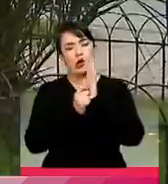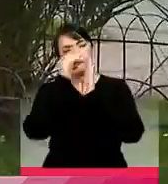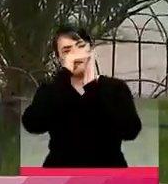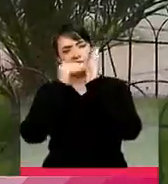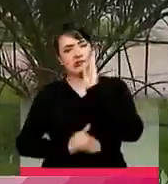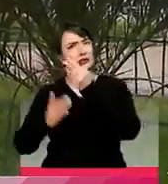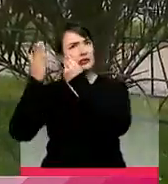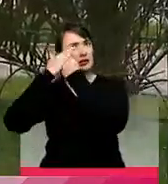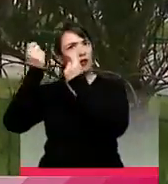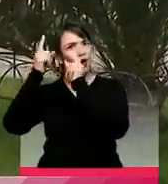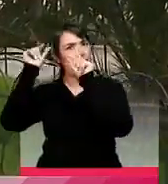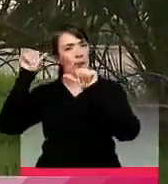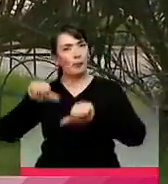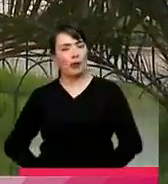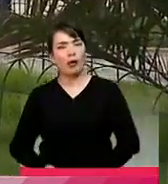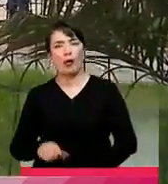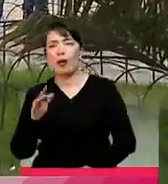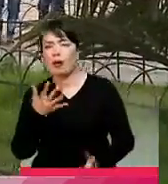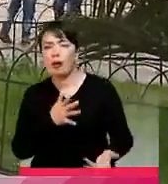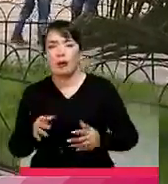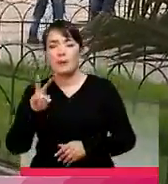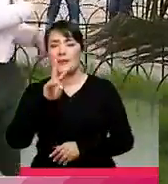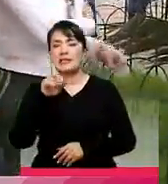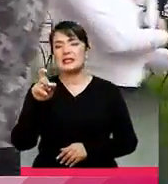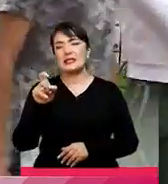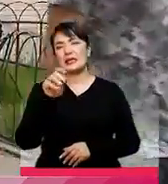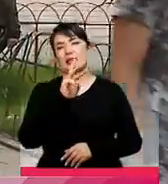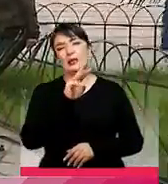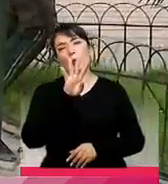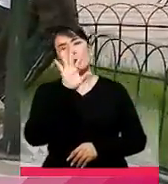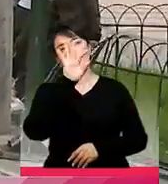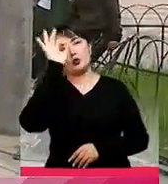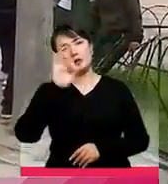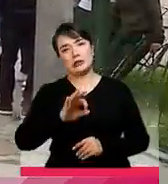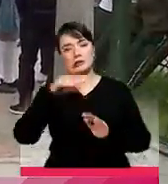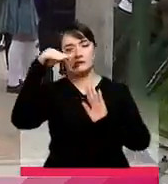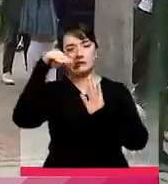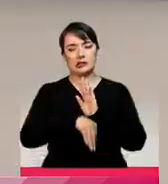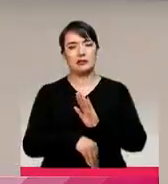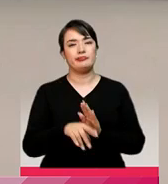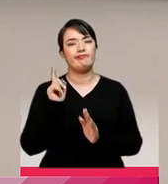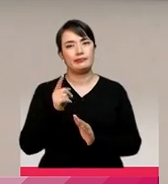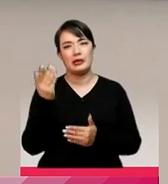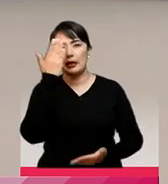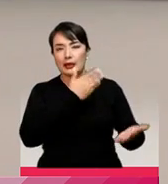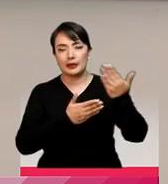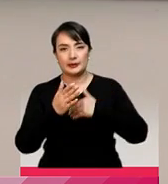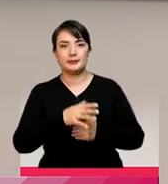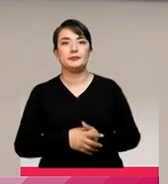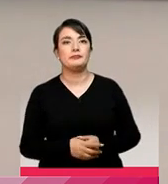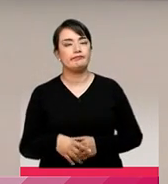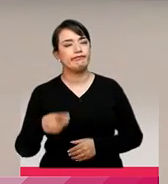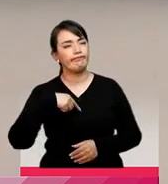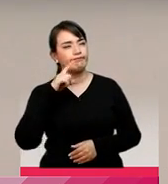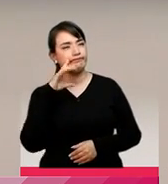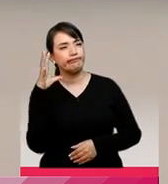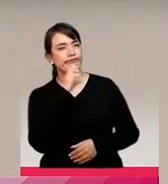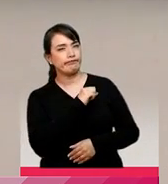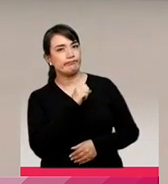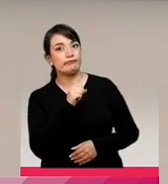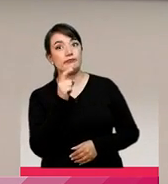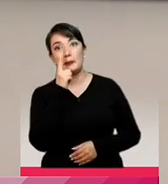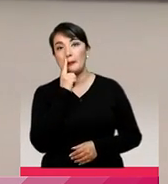11 puede ser entre el 26 y el 34% según el análisis. Nosotros lo que encontramos es que los